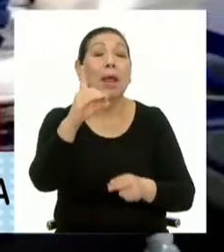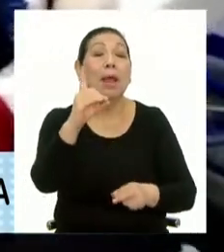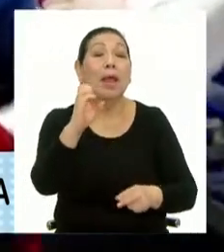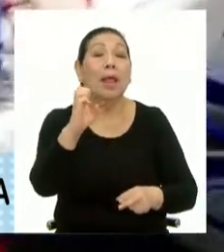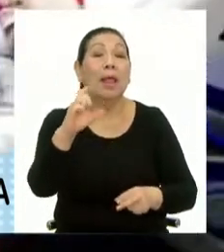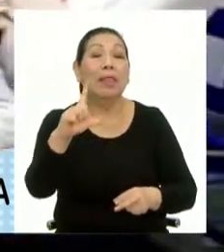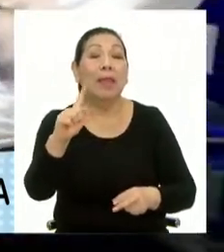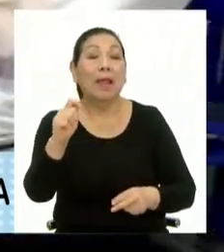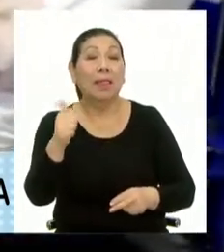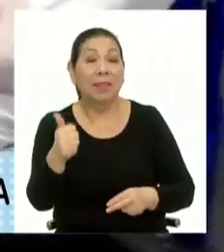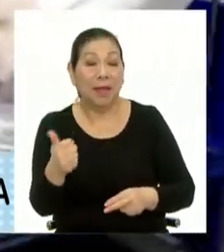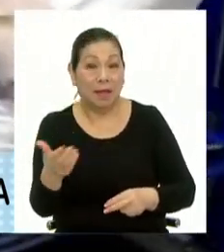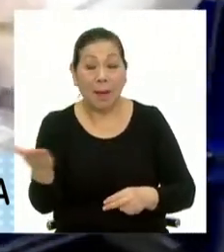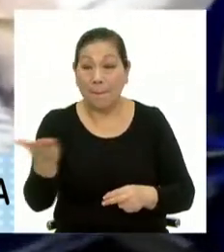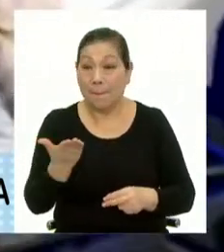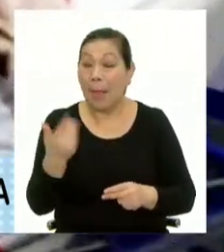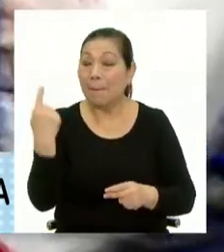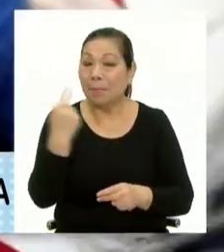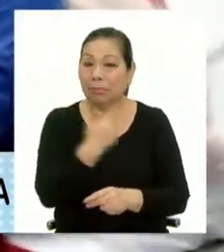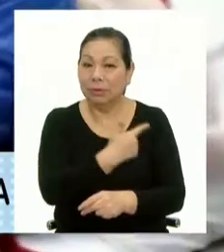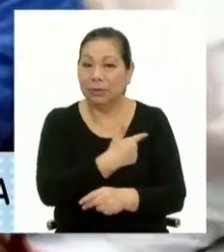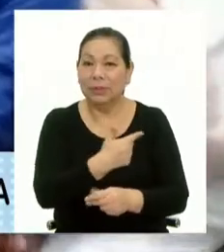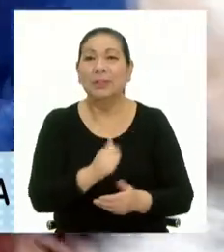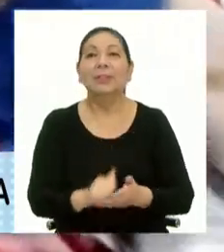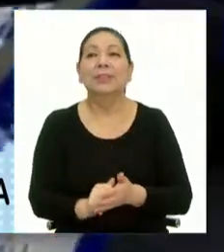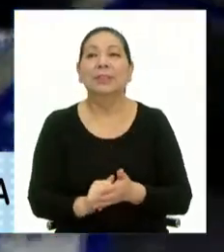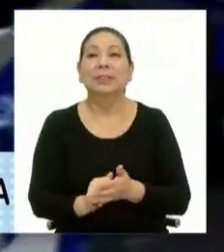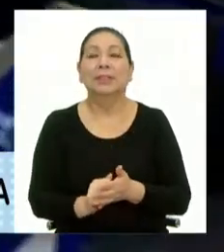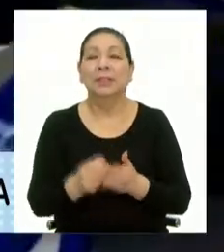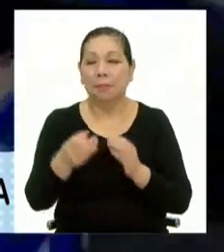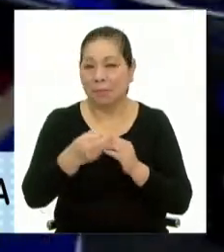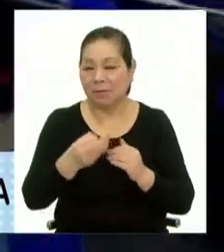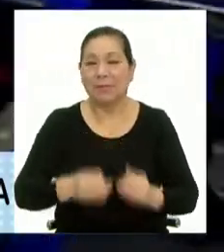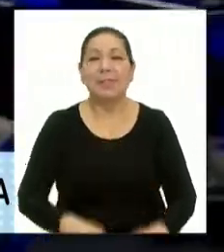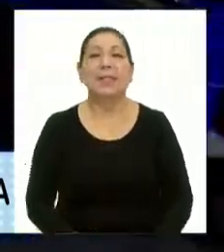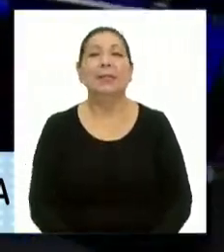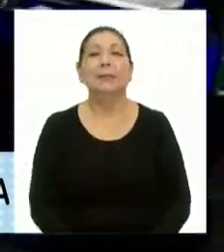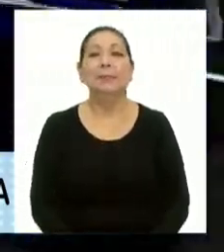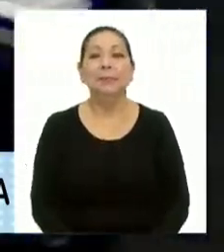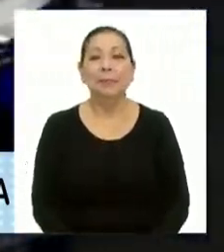realizar la primera vacunatón en la región.